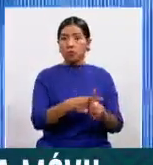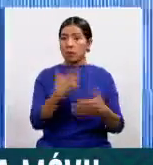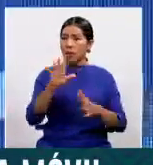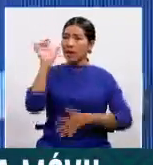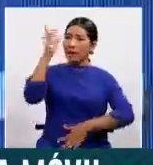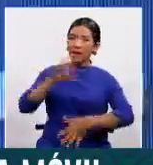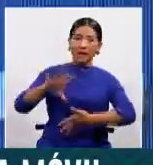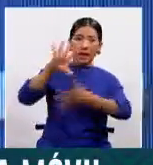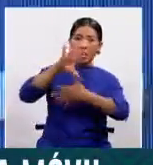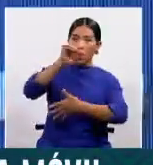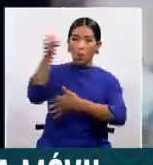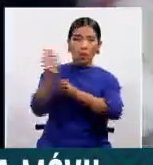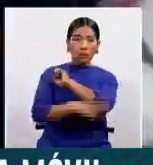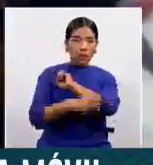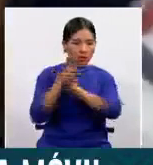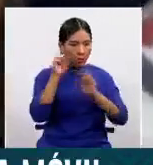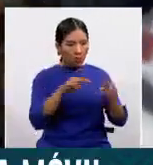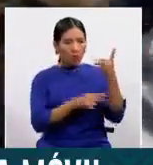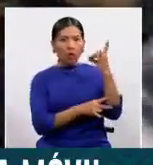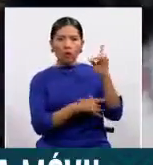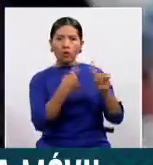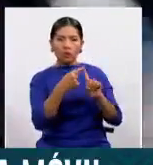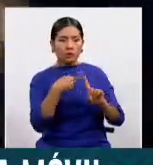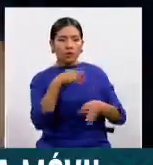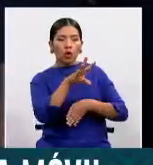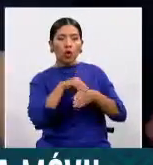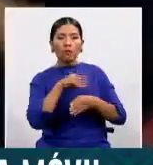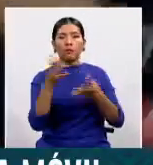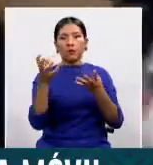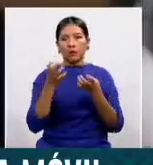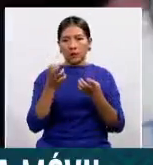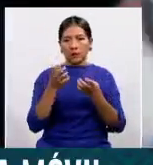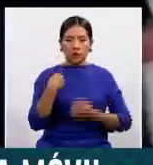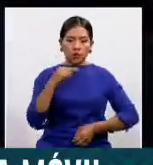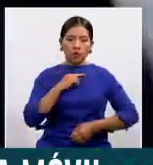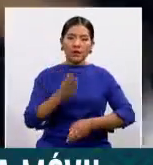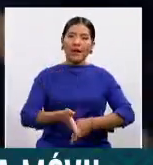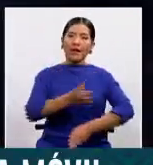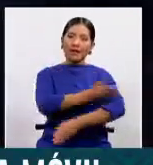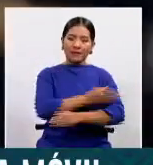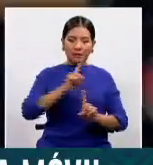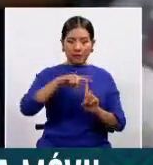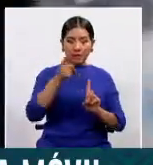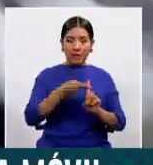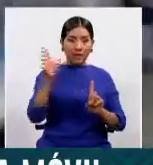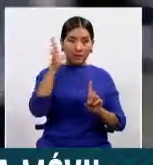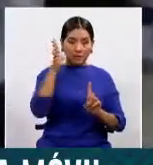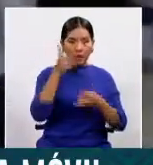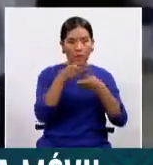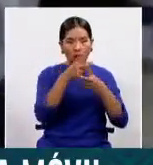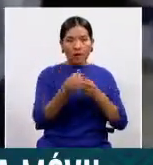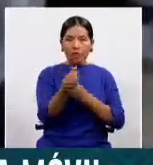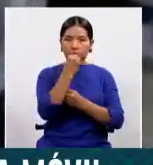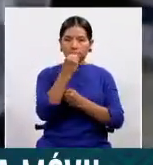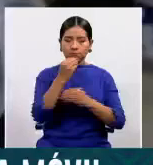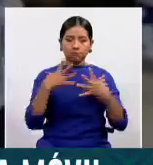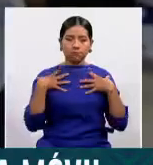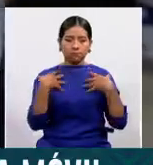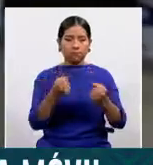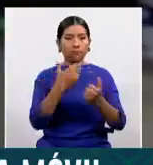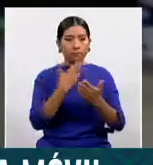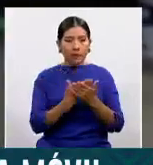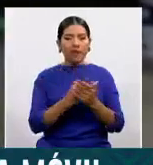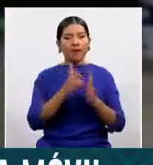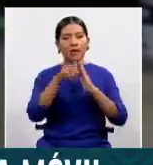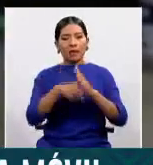guaguas desde antes de que nazcan. La otorgación de subsidios en el país a madres gestantes y bebés tiene el objetivo de apoyar la nutrición y salud del